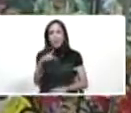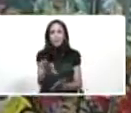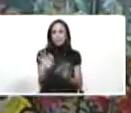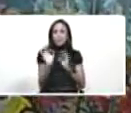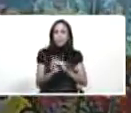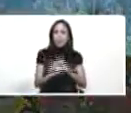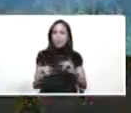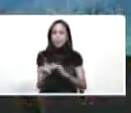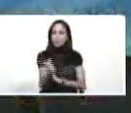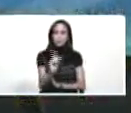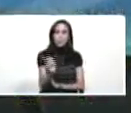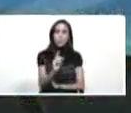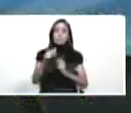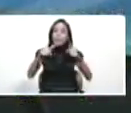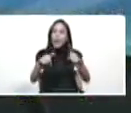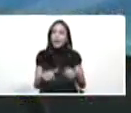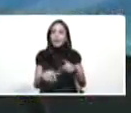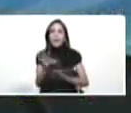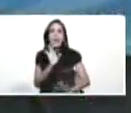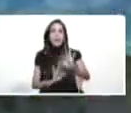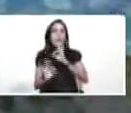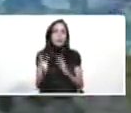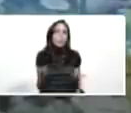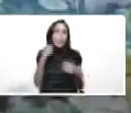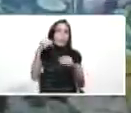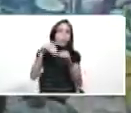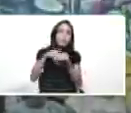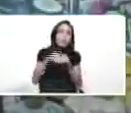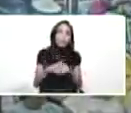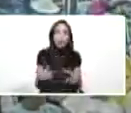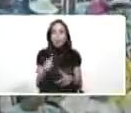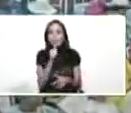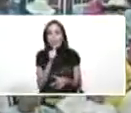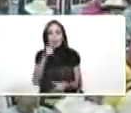¿Quién elige en Venezuela a los alcaldes y a las alcaldesas?